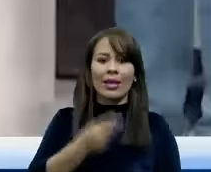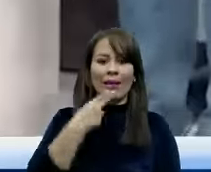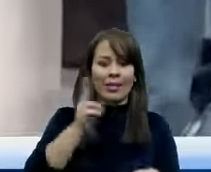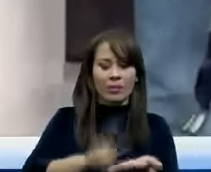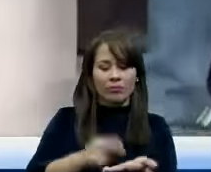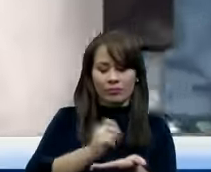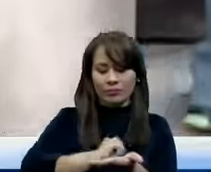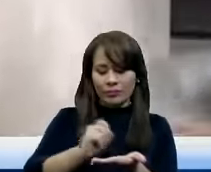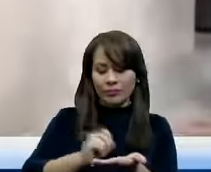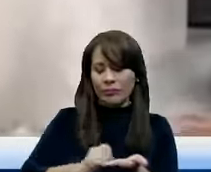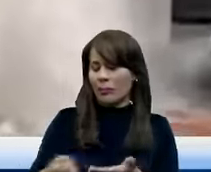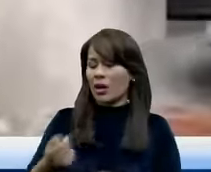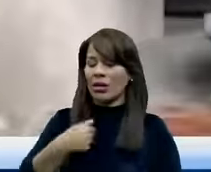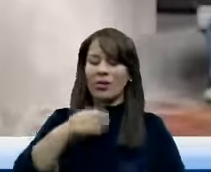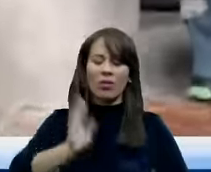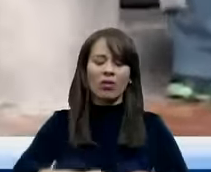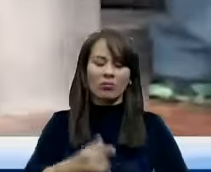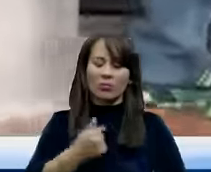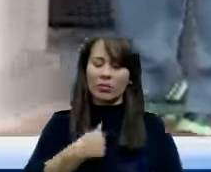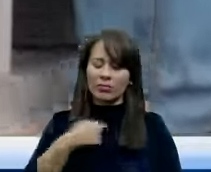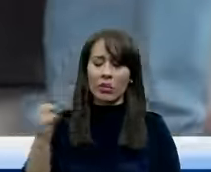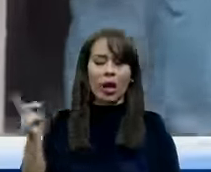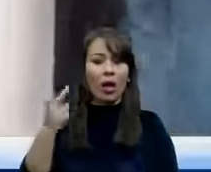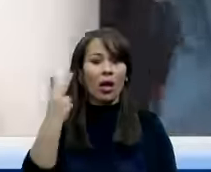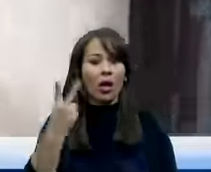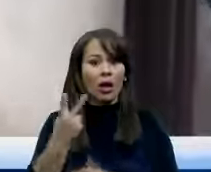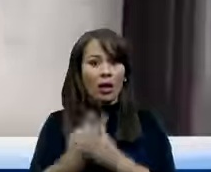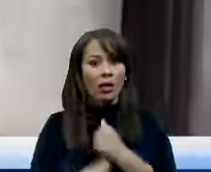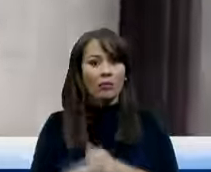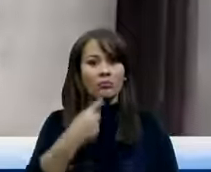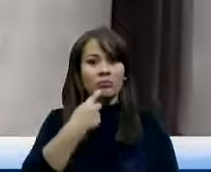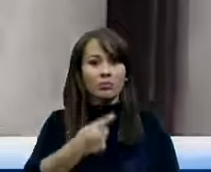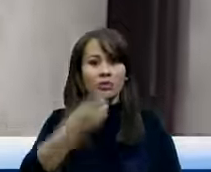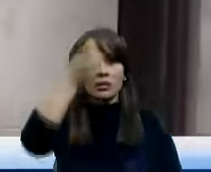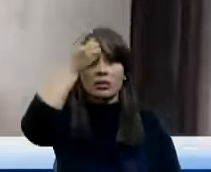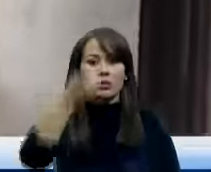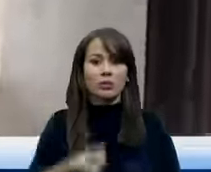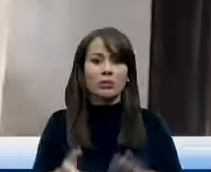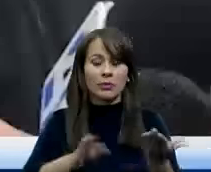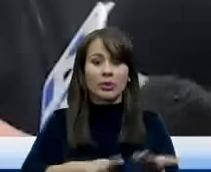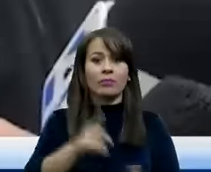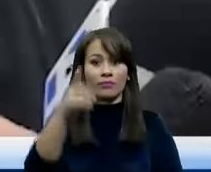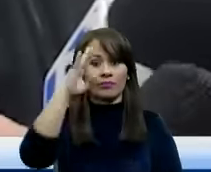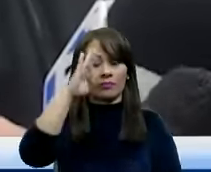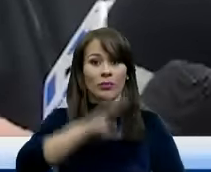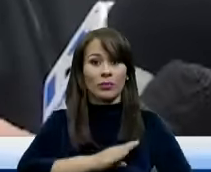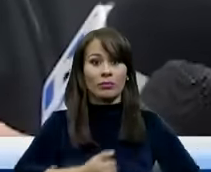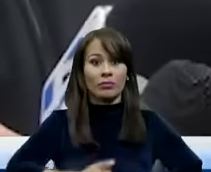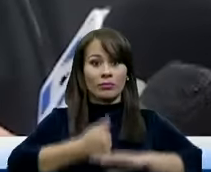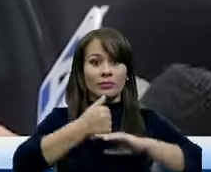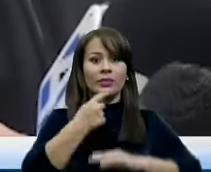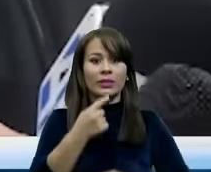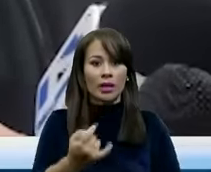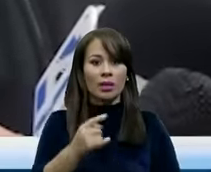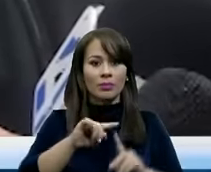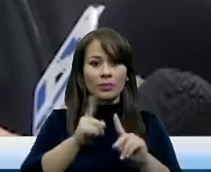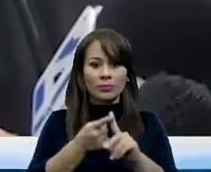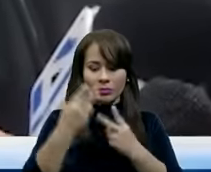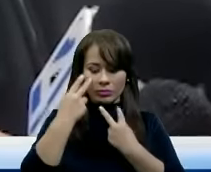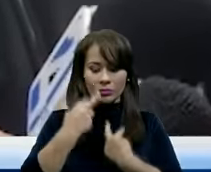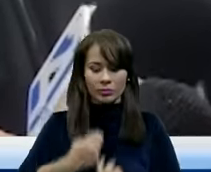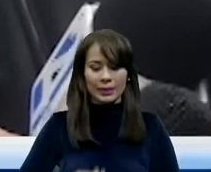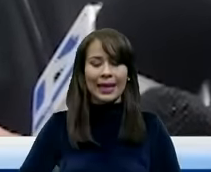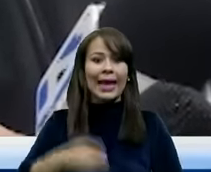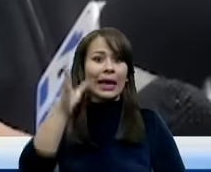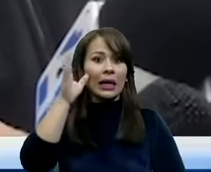cartas exculpatorias. Las autoridades señalaron que se realizarán las necropsias de ley, ya que inicialmente se barajaba la